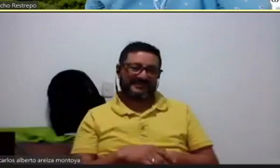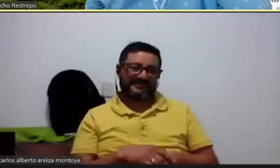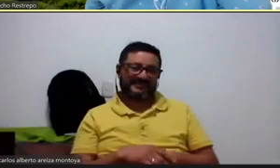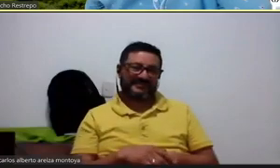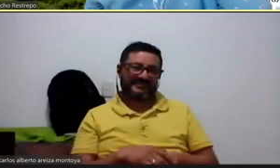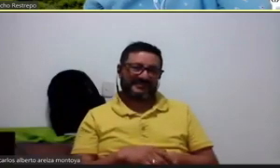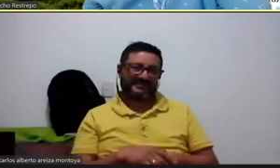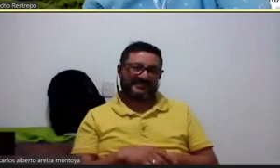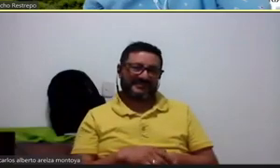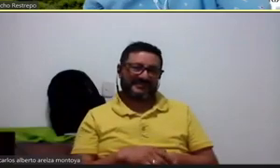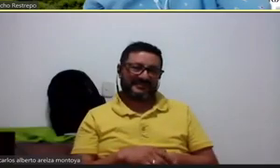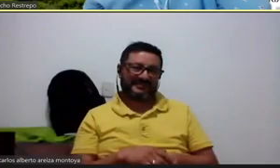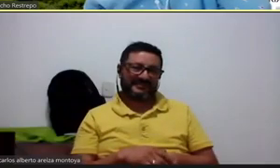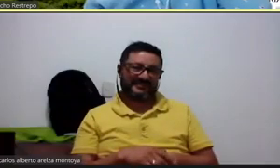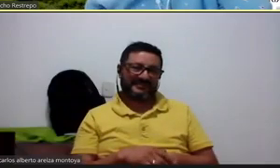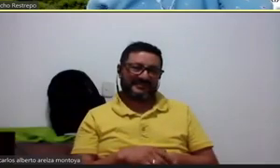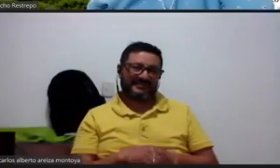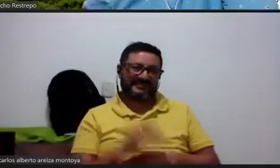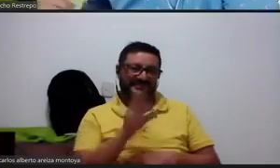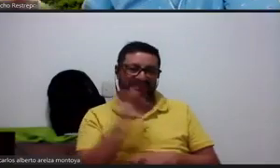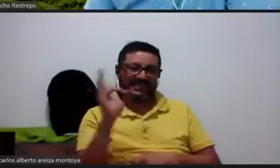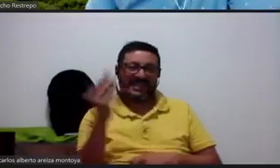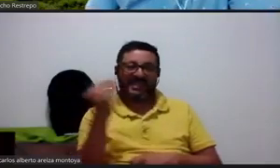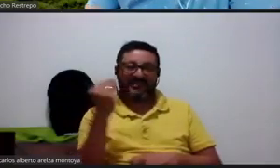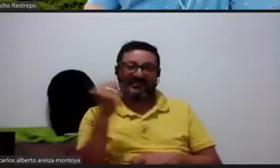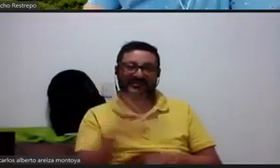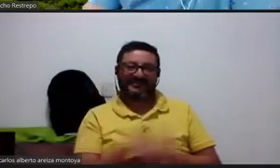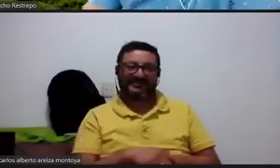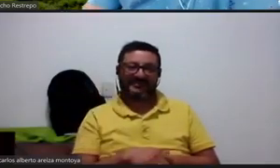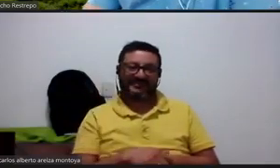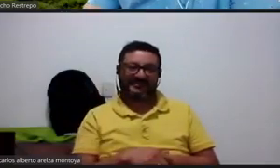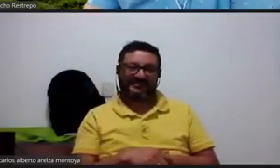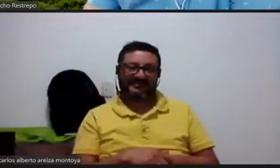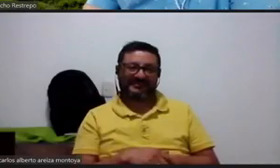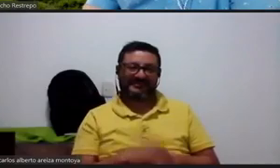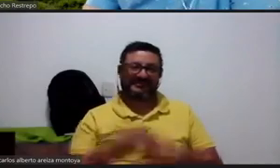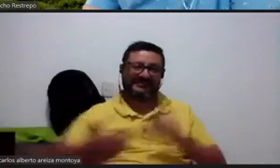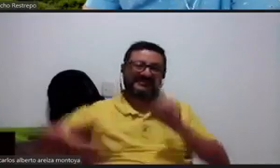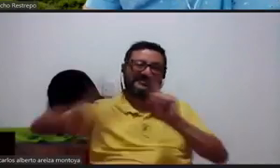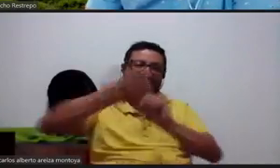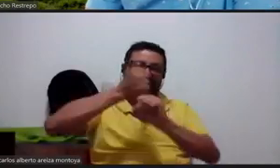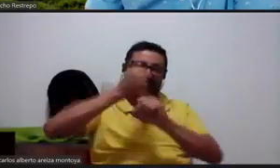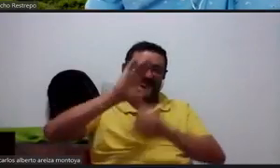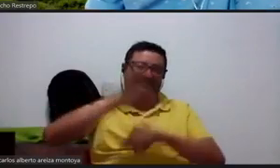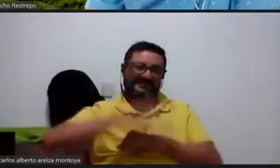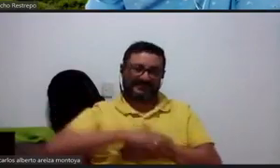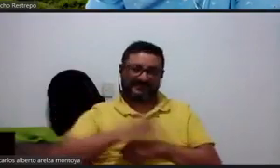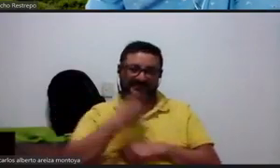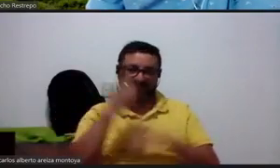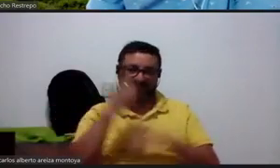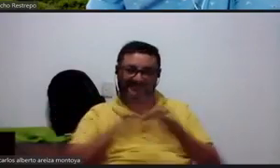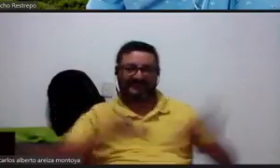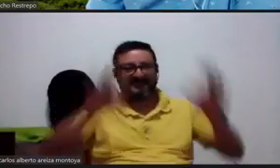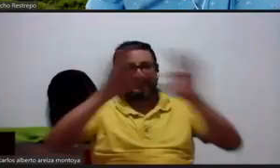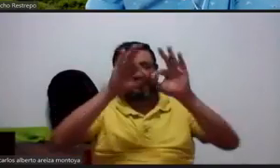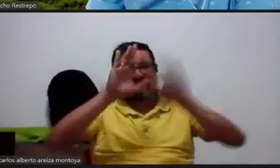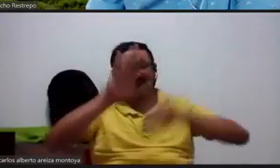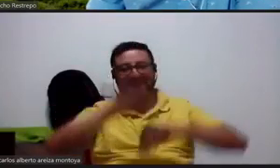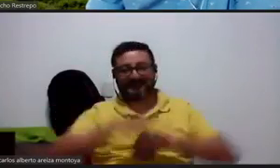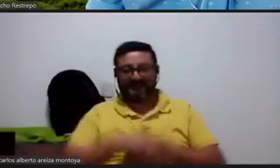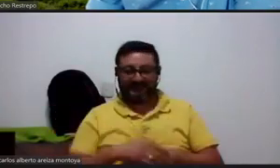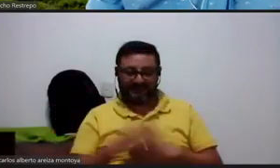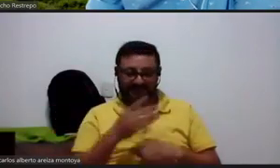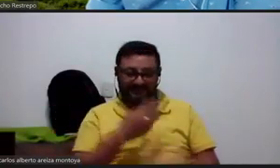no han hecho en esto, pues si nadie pidió. A eso vamos a llegar, yo sé que a eso vamos a llegar, y por eso te digo, esa es la importancia de que nosotros